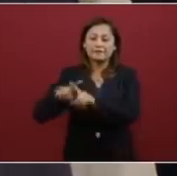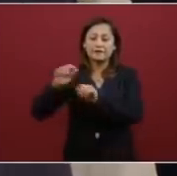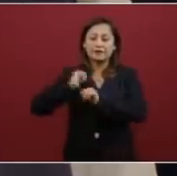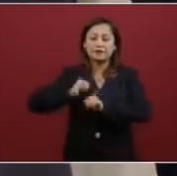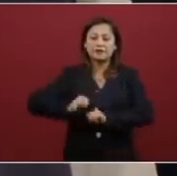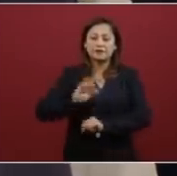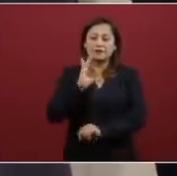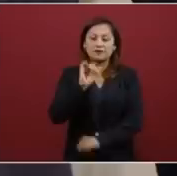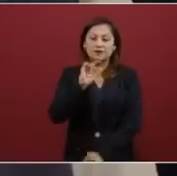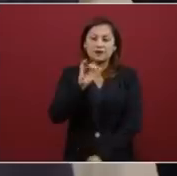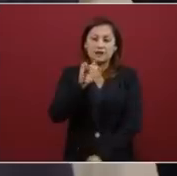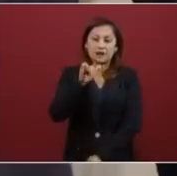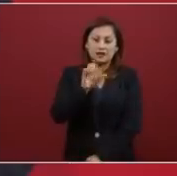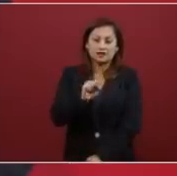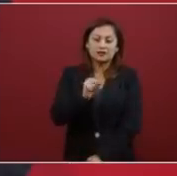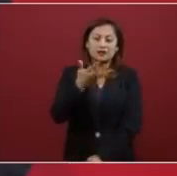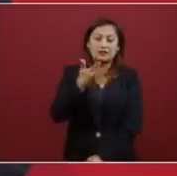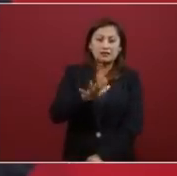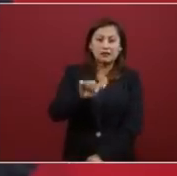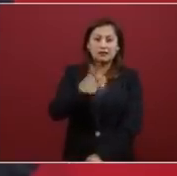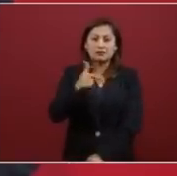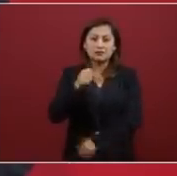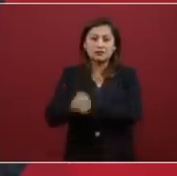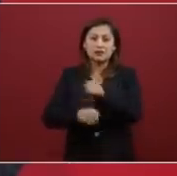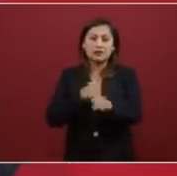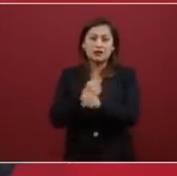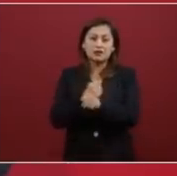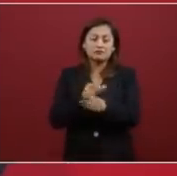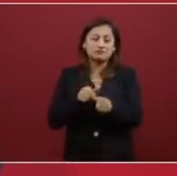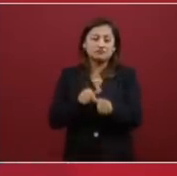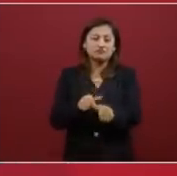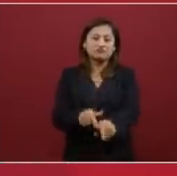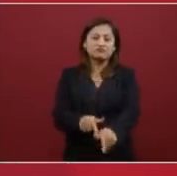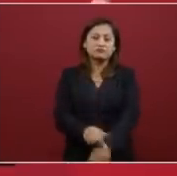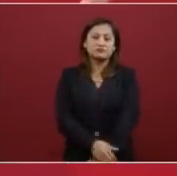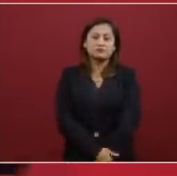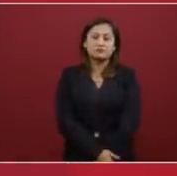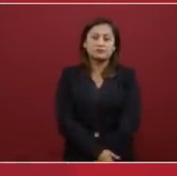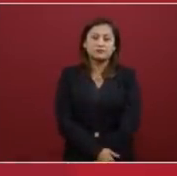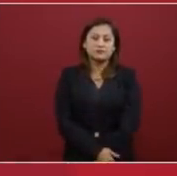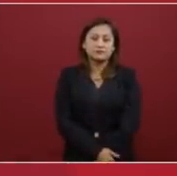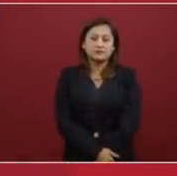10, 12 años, inamovibles. ¿Cómo